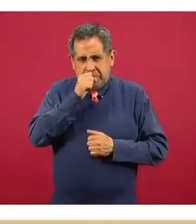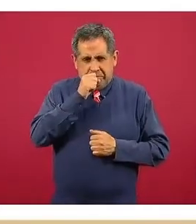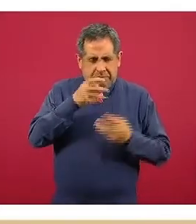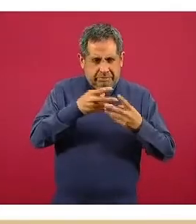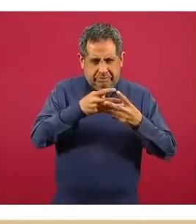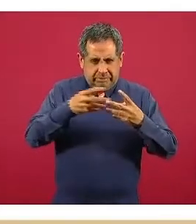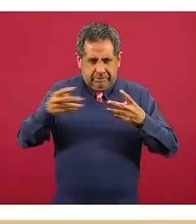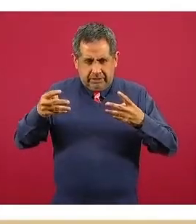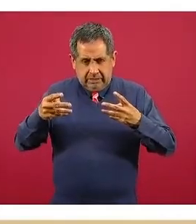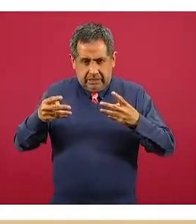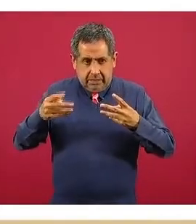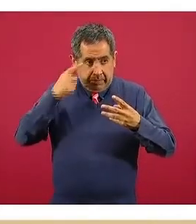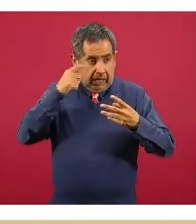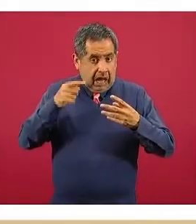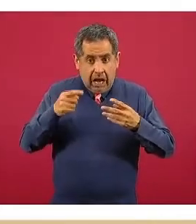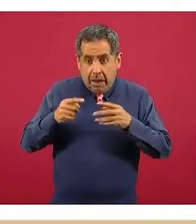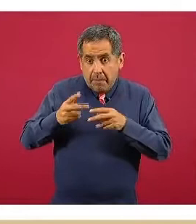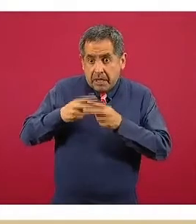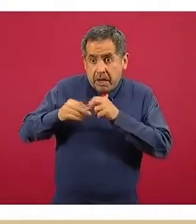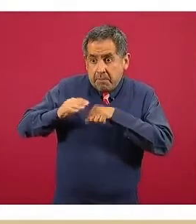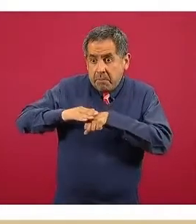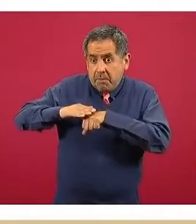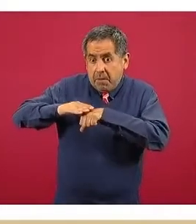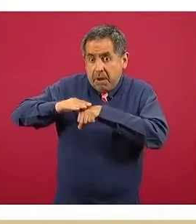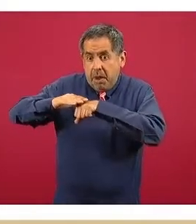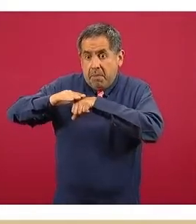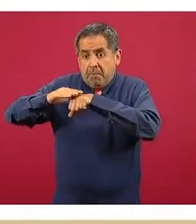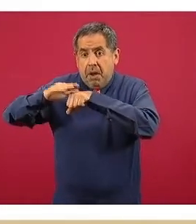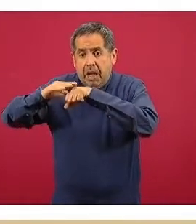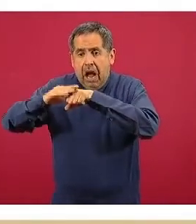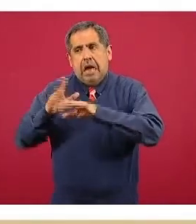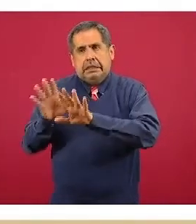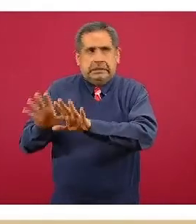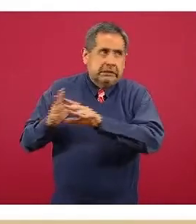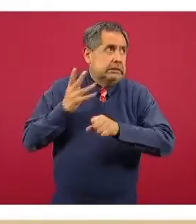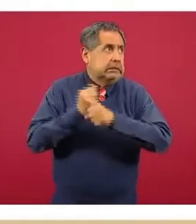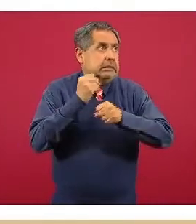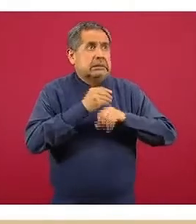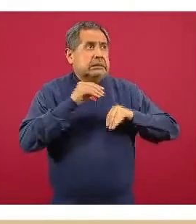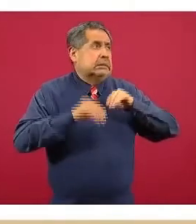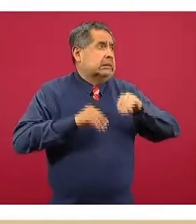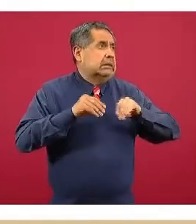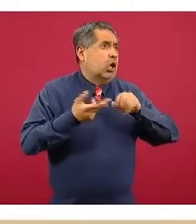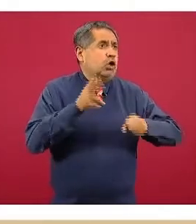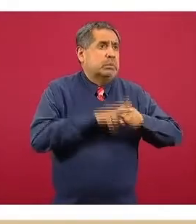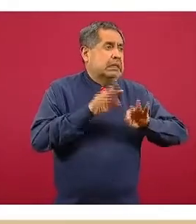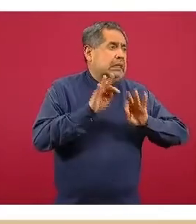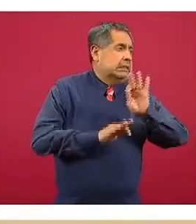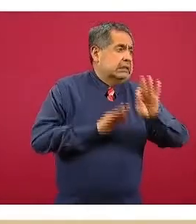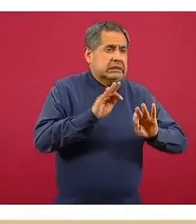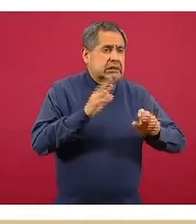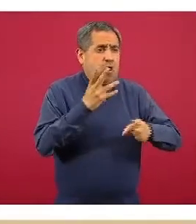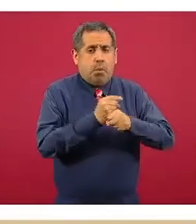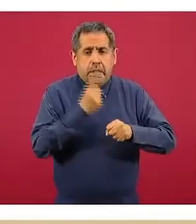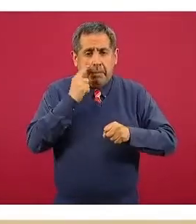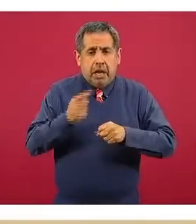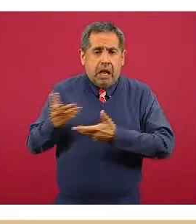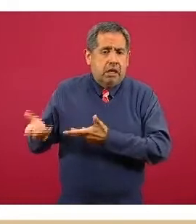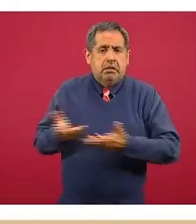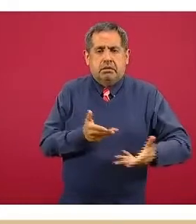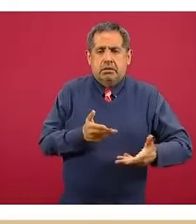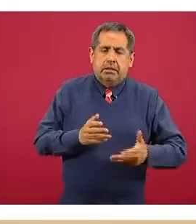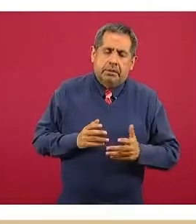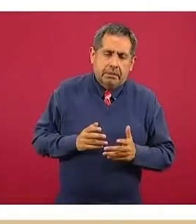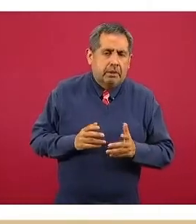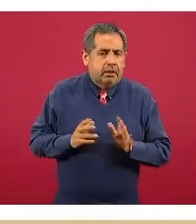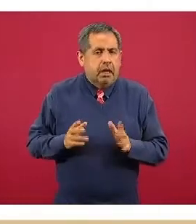de reconversión hospitalaria, que además son congruentes y están alineados con los del semáforo de riesgo COVID, y entonces